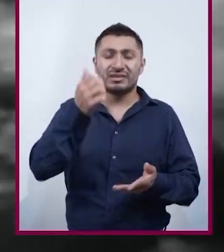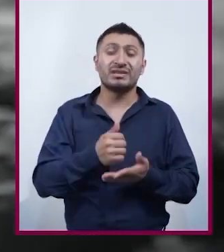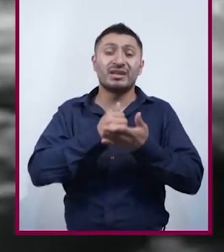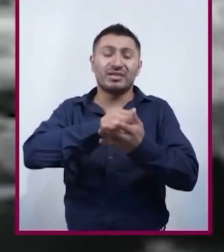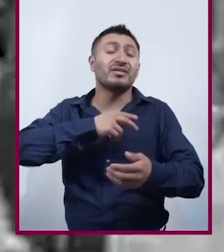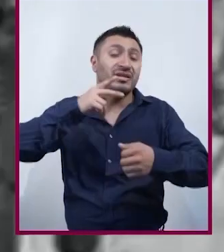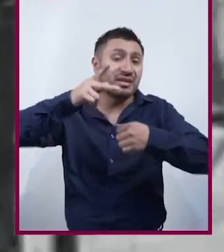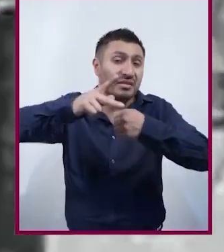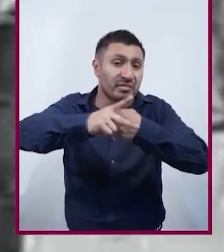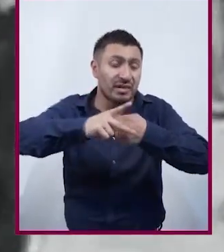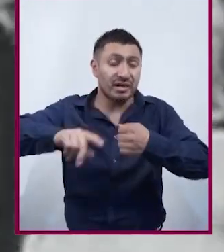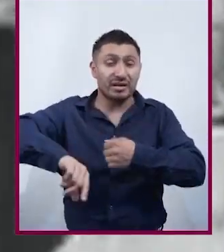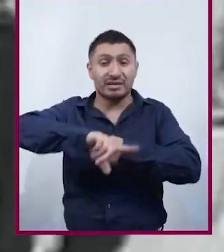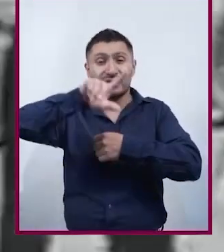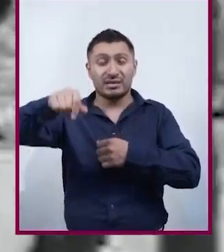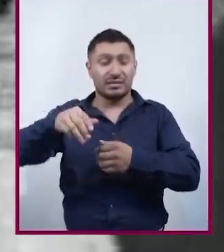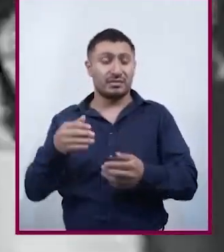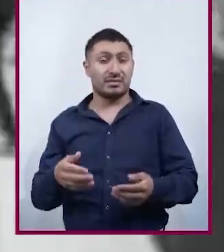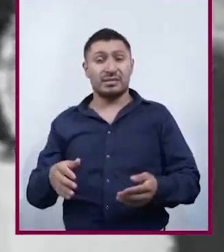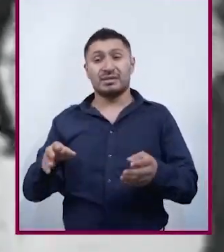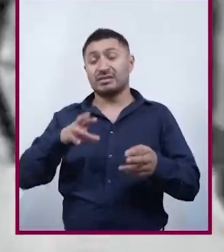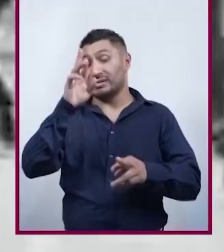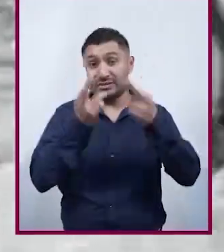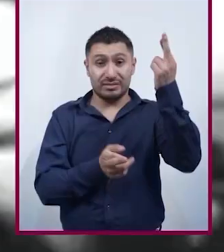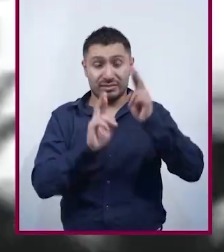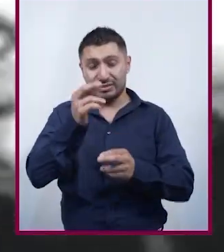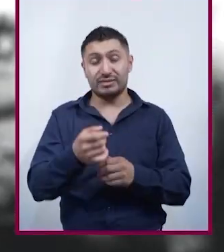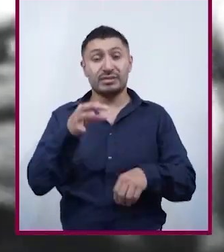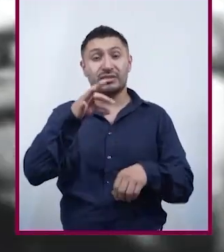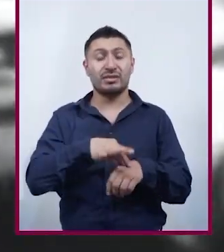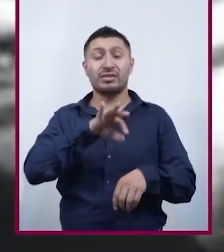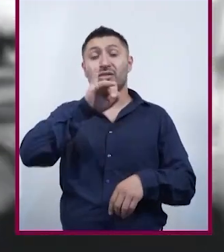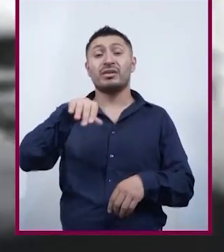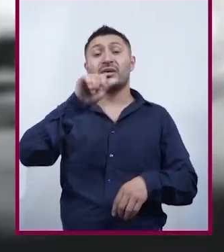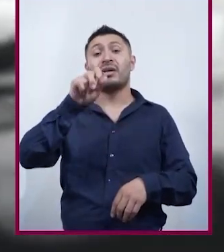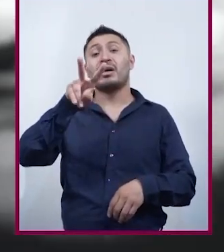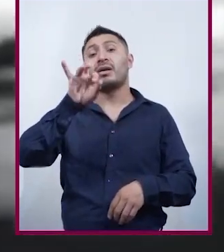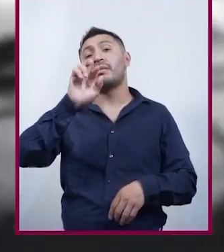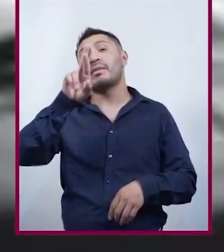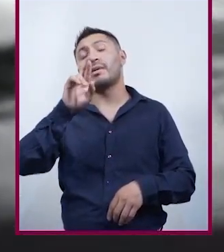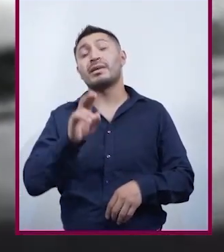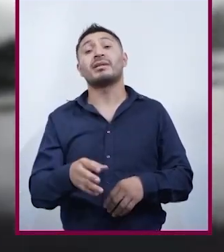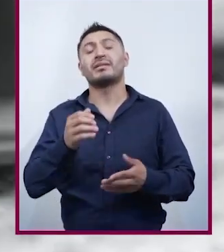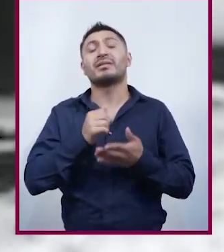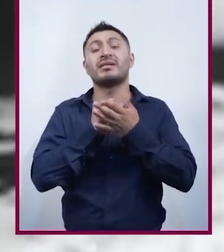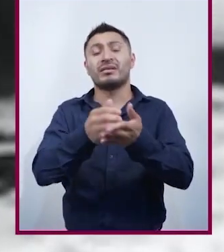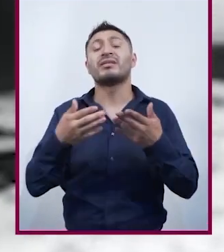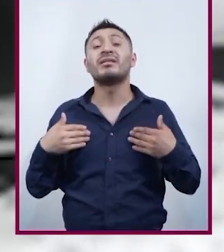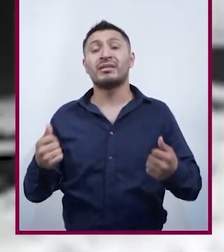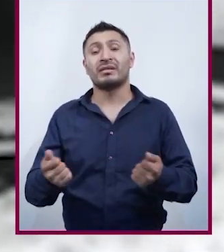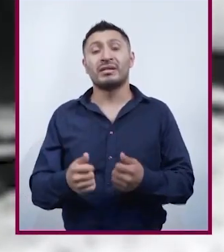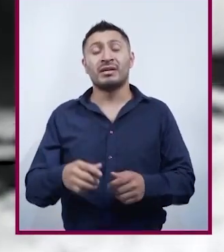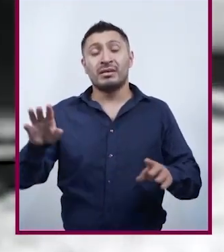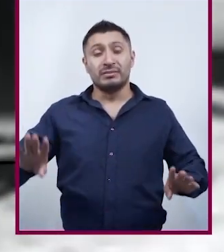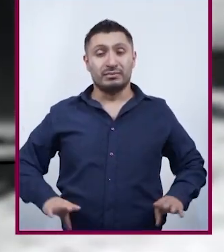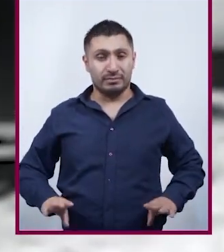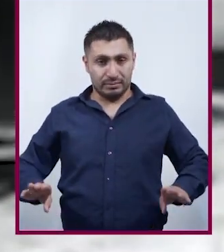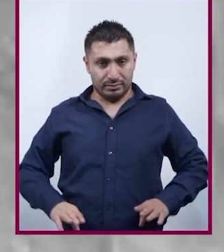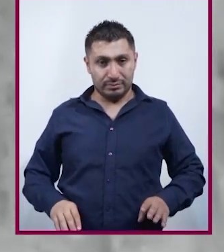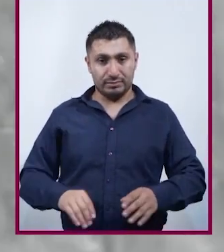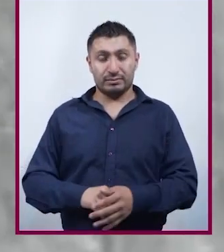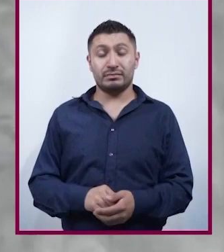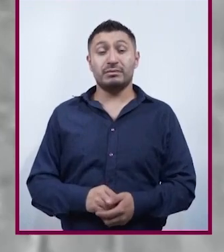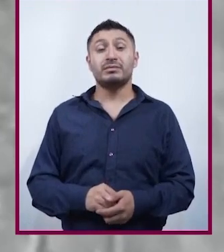estaba sumergido en el proceso que derivaría en la revolución. El doctor Javier García Diego nos ayudará a